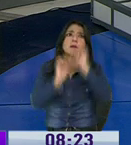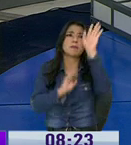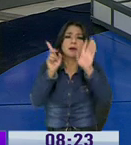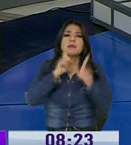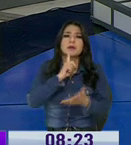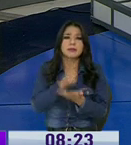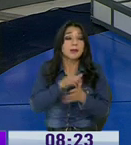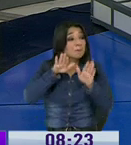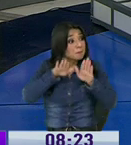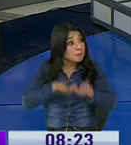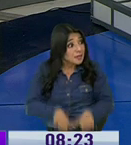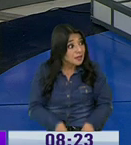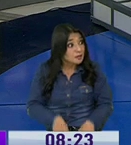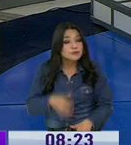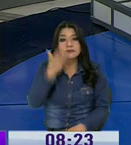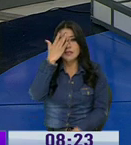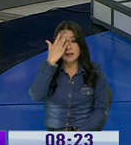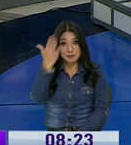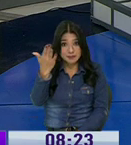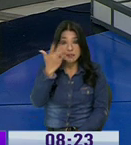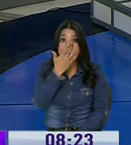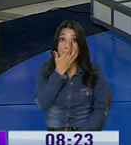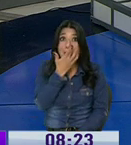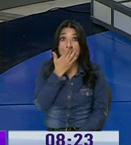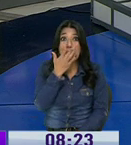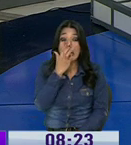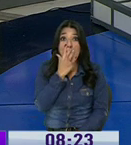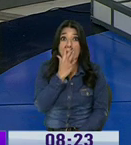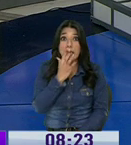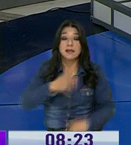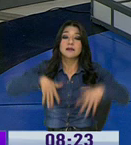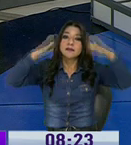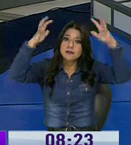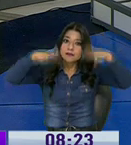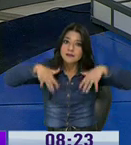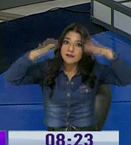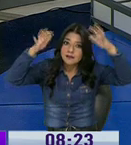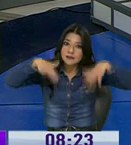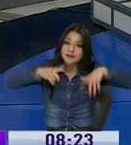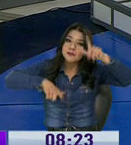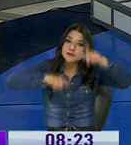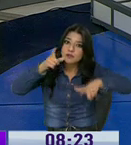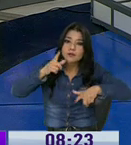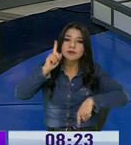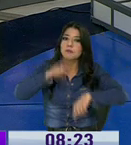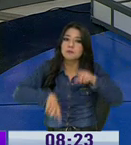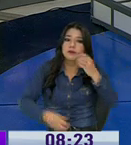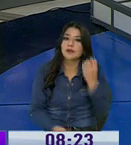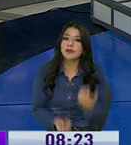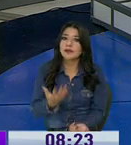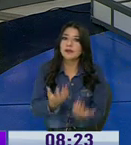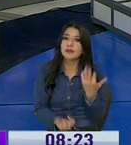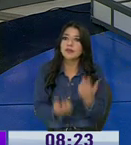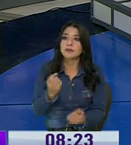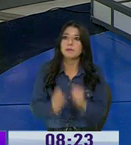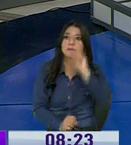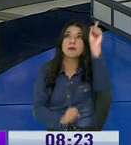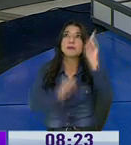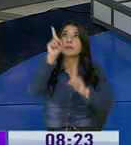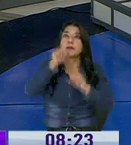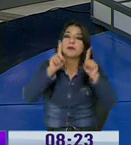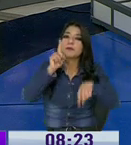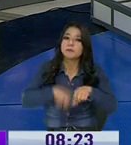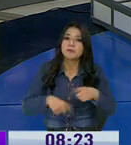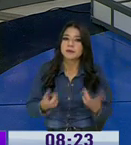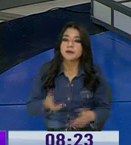qué hubo menos fuegos pirotécnicos esta vez? Porque llovió bastante, entonces la ciudadanía no pudo sacar ni a quemar sus viejitos